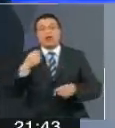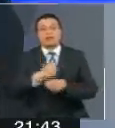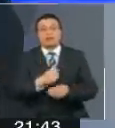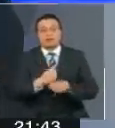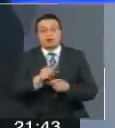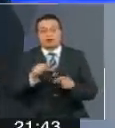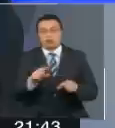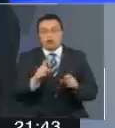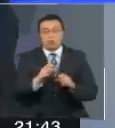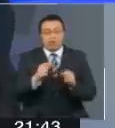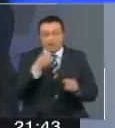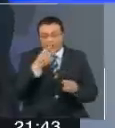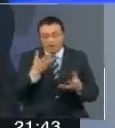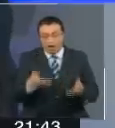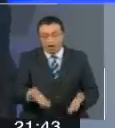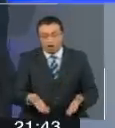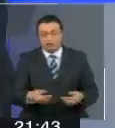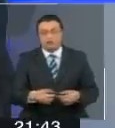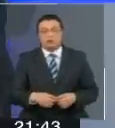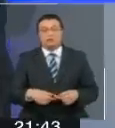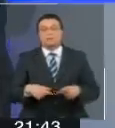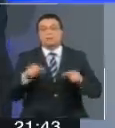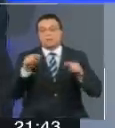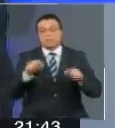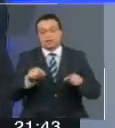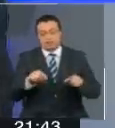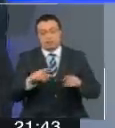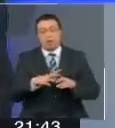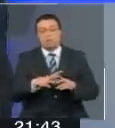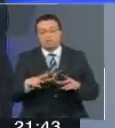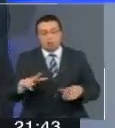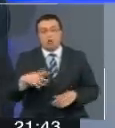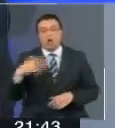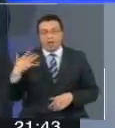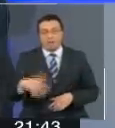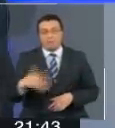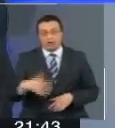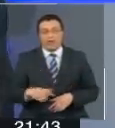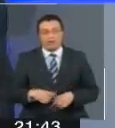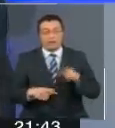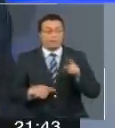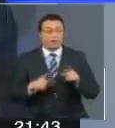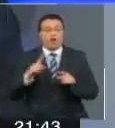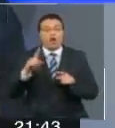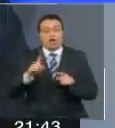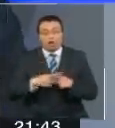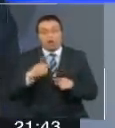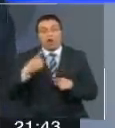cuestión de hablar hoy día. Entonces, es muy importante cada vez